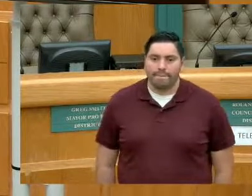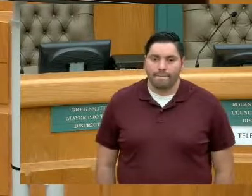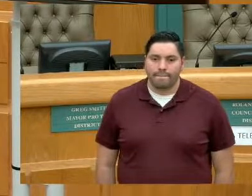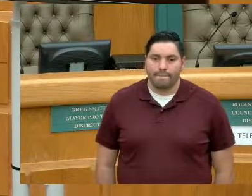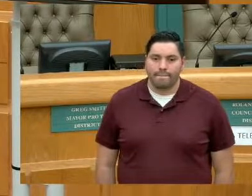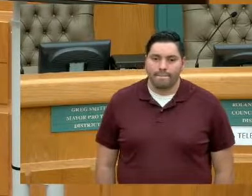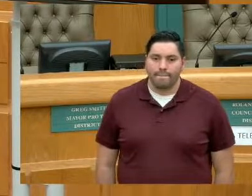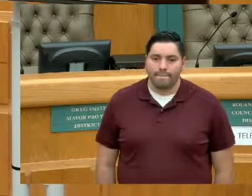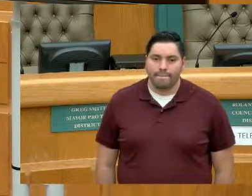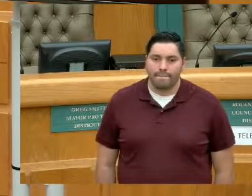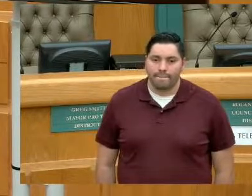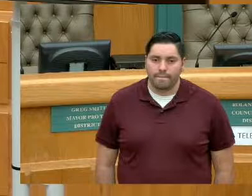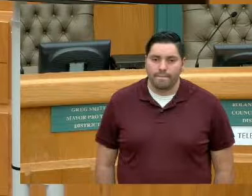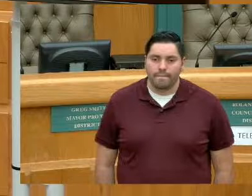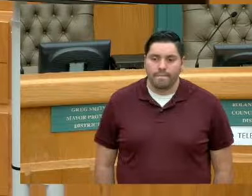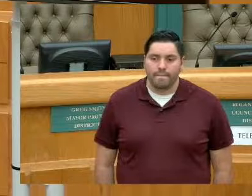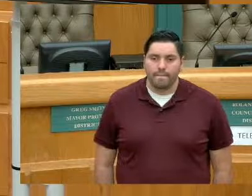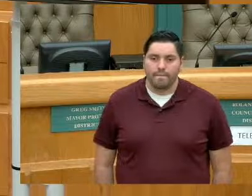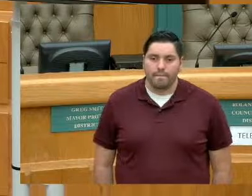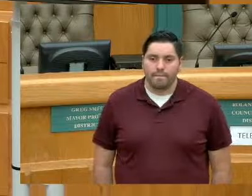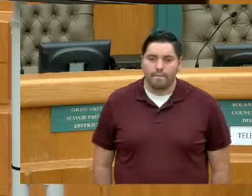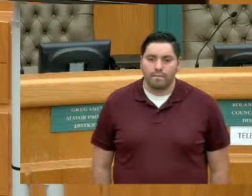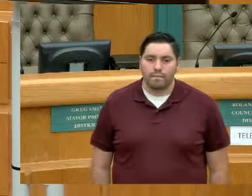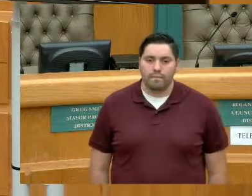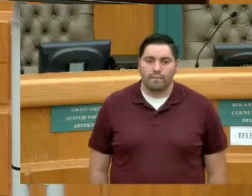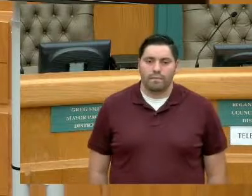11:30 de la mañana. La dirección es